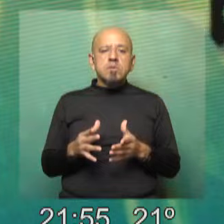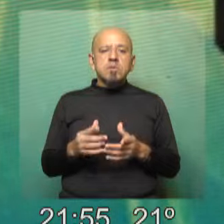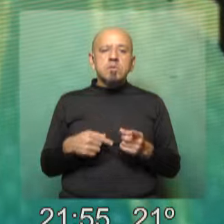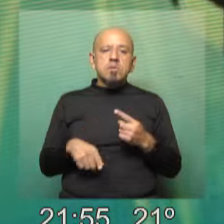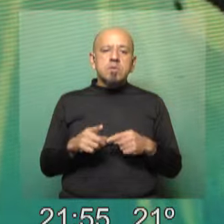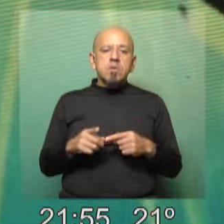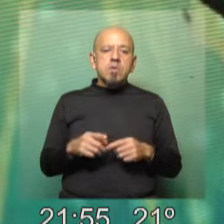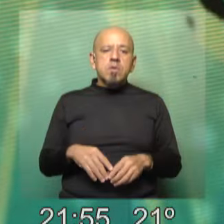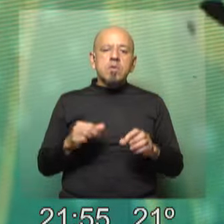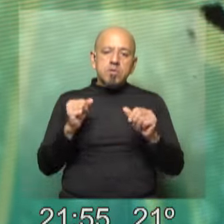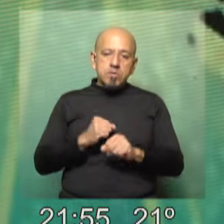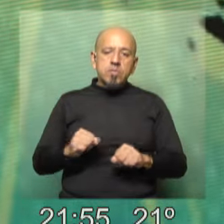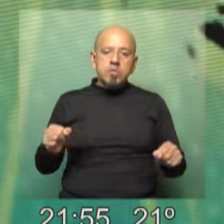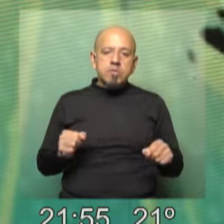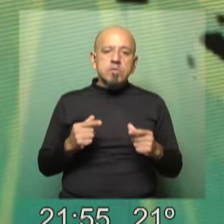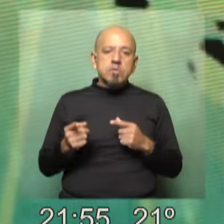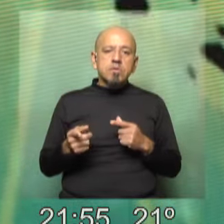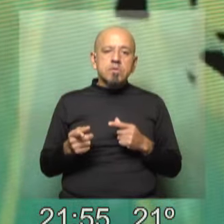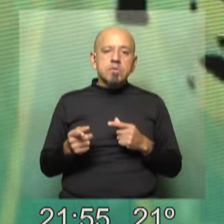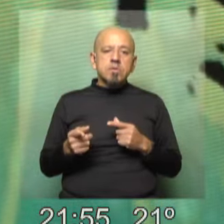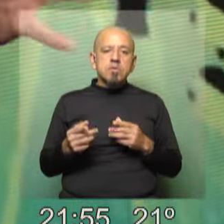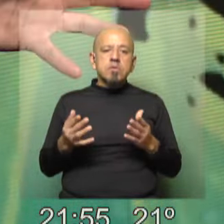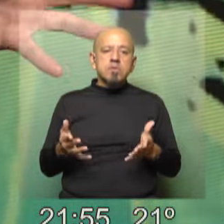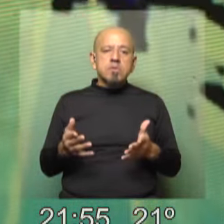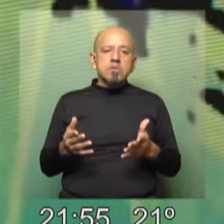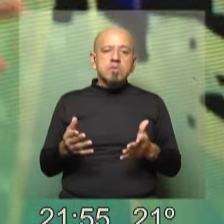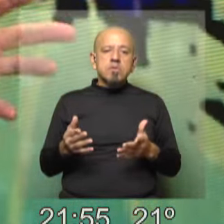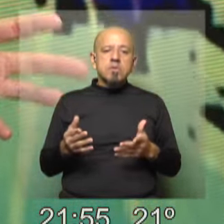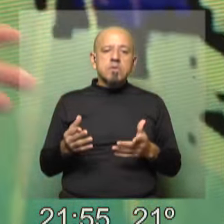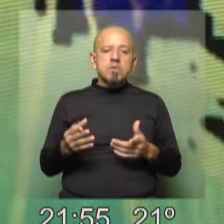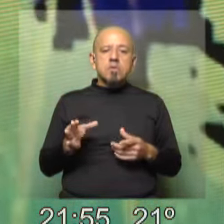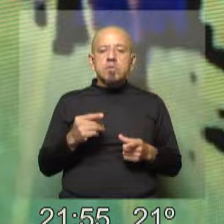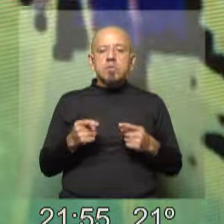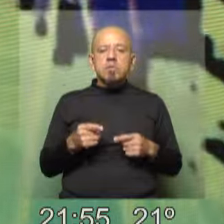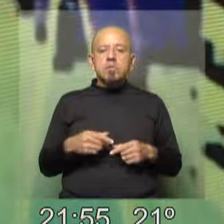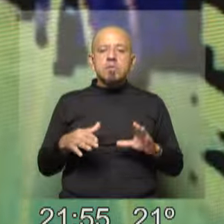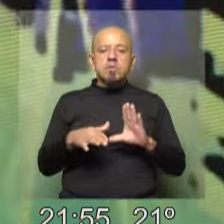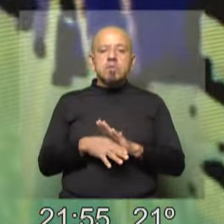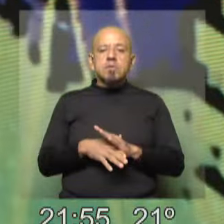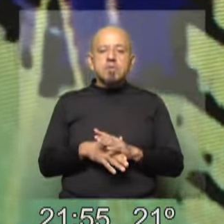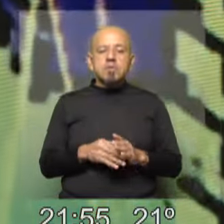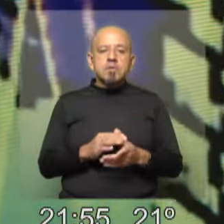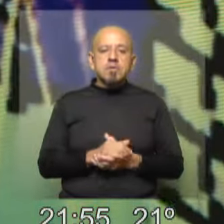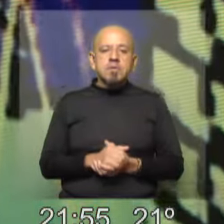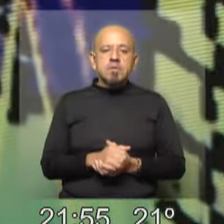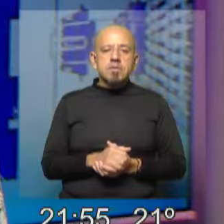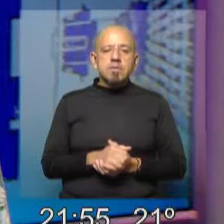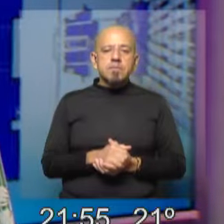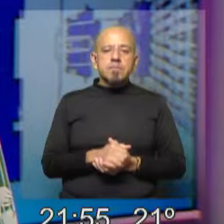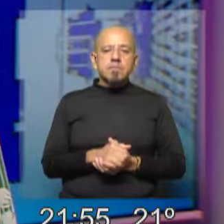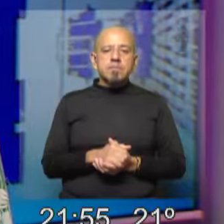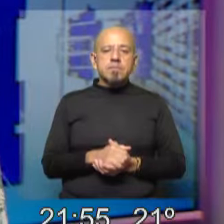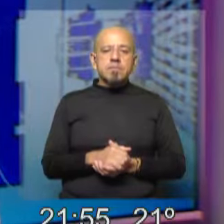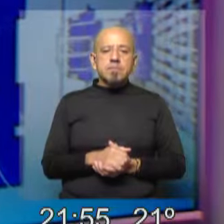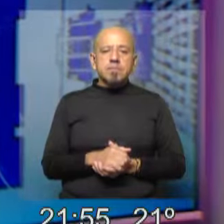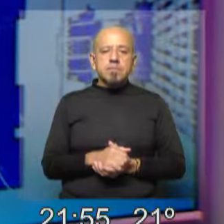entonces cuando se logra llegar a que el clima, viste, todo se ve, como que decís, che, vengan. Por favor. Y ahí ya que hay pila de